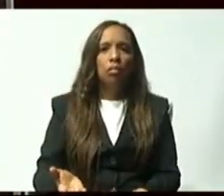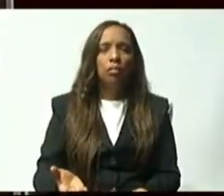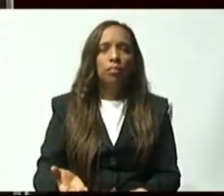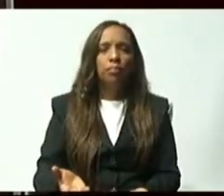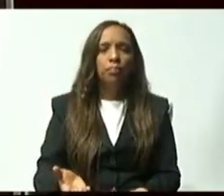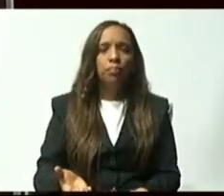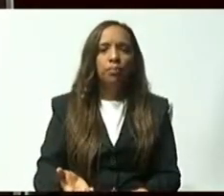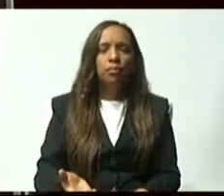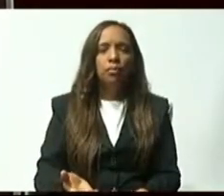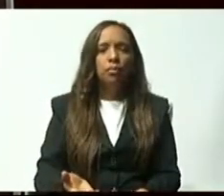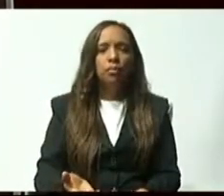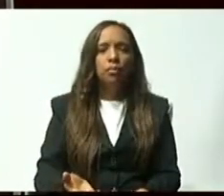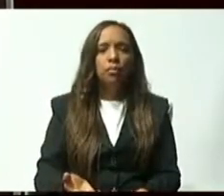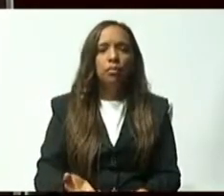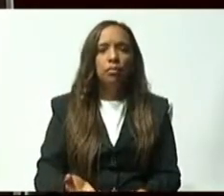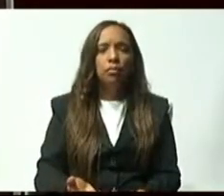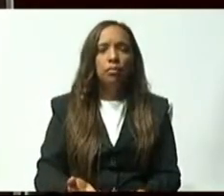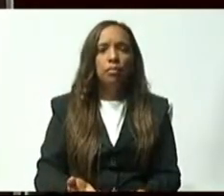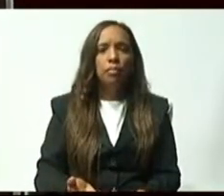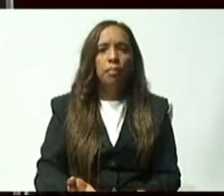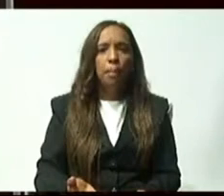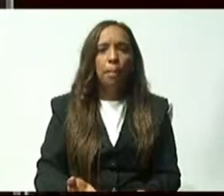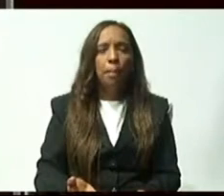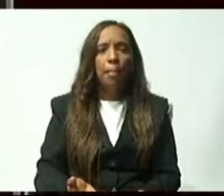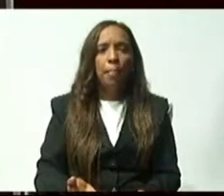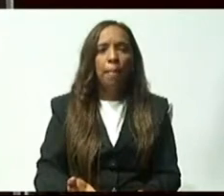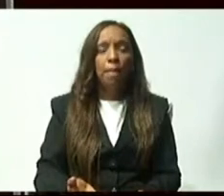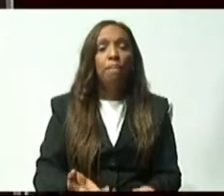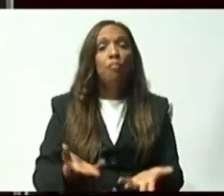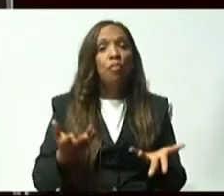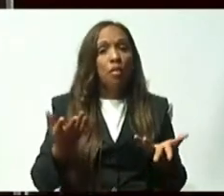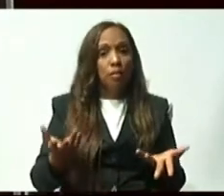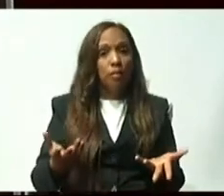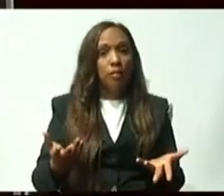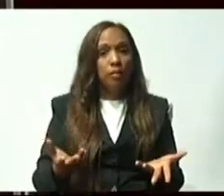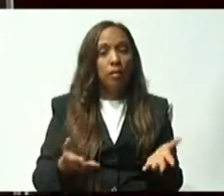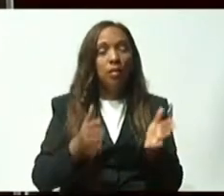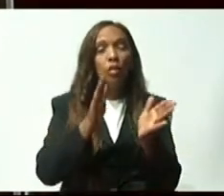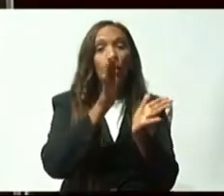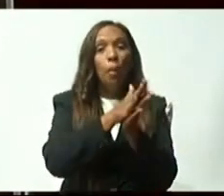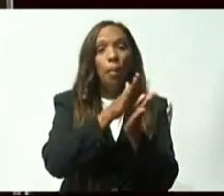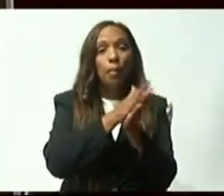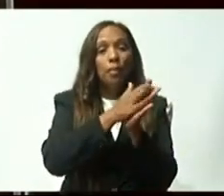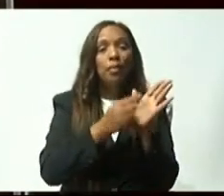yo debo estar en el Ministerio Público, usted